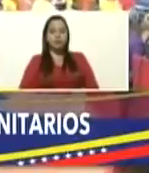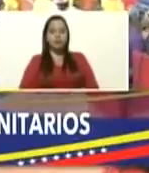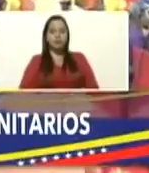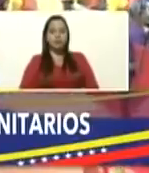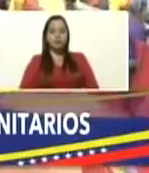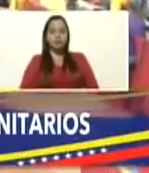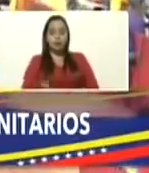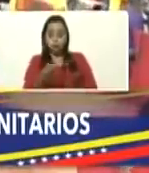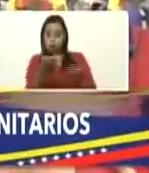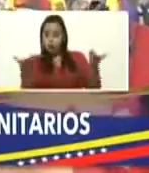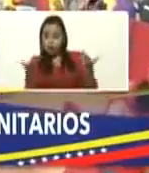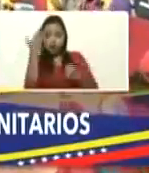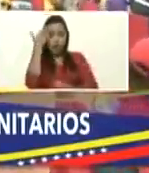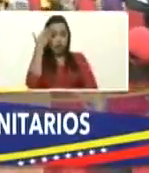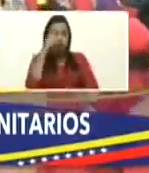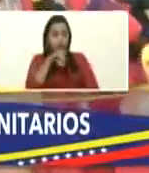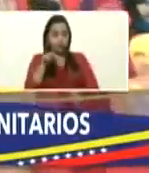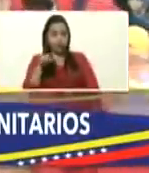y ustedes saben,